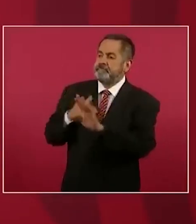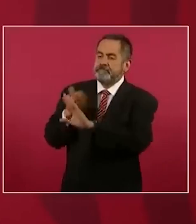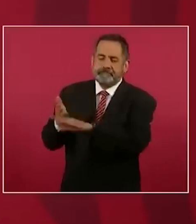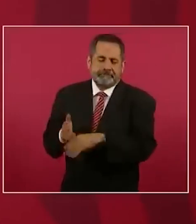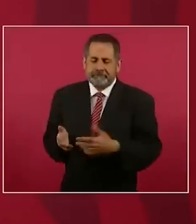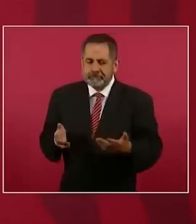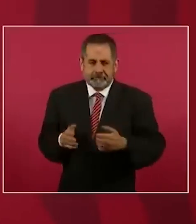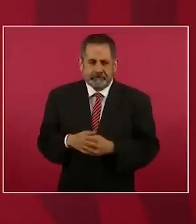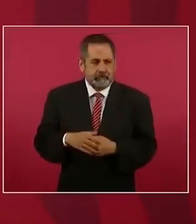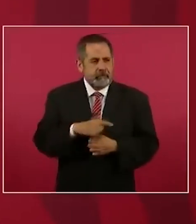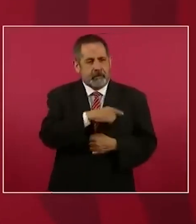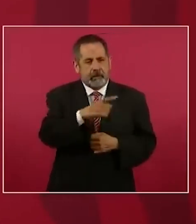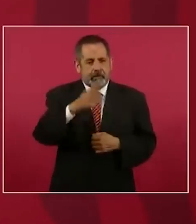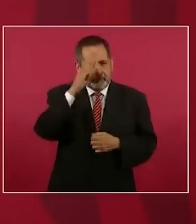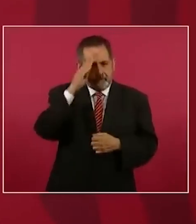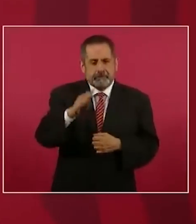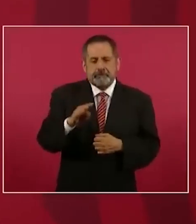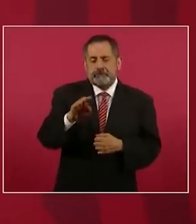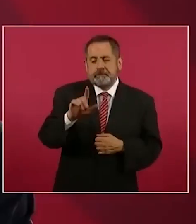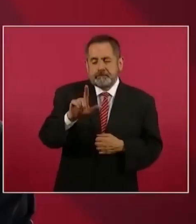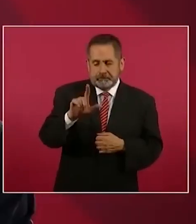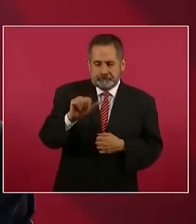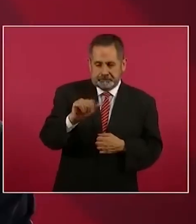El señor Labastida,